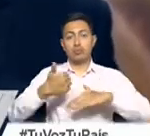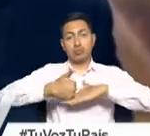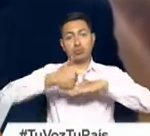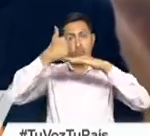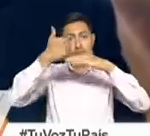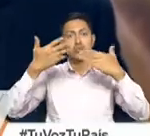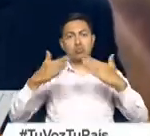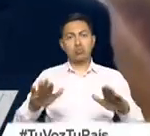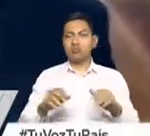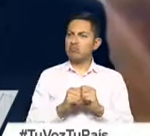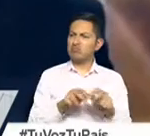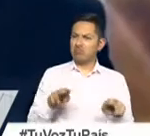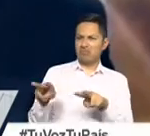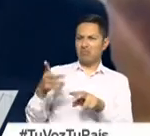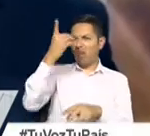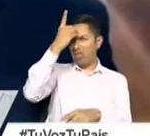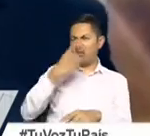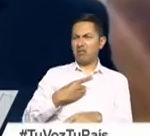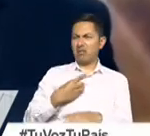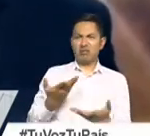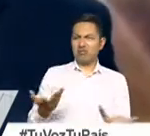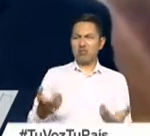mostrado muy críticas con la decisión.